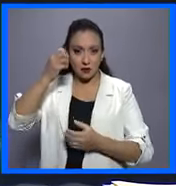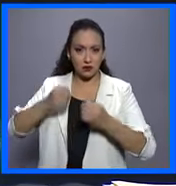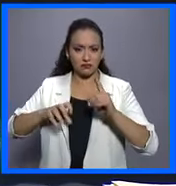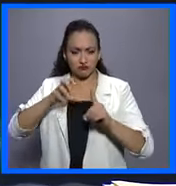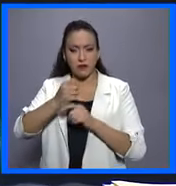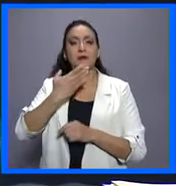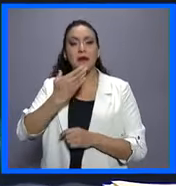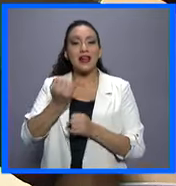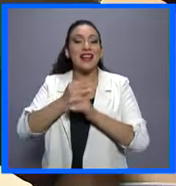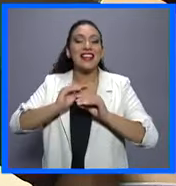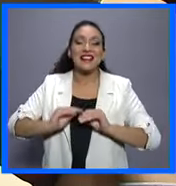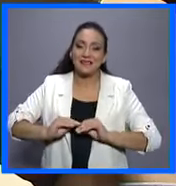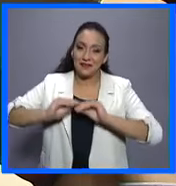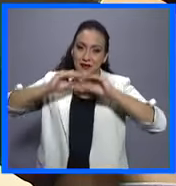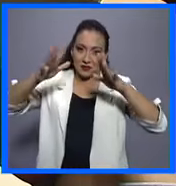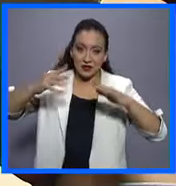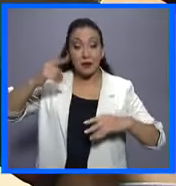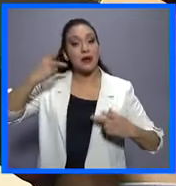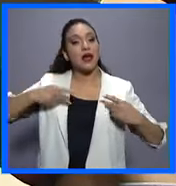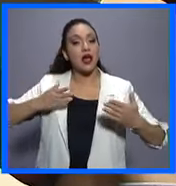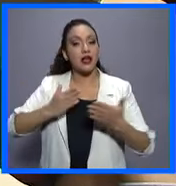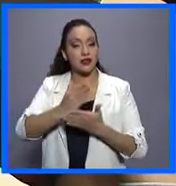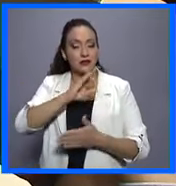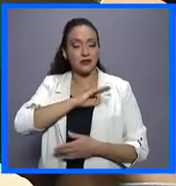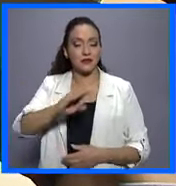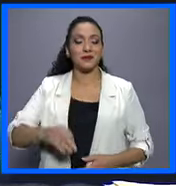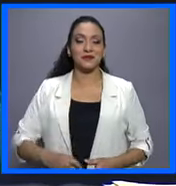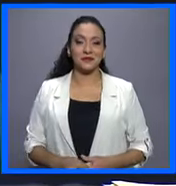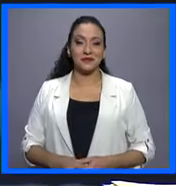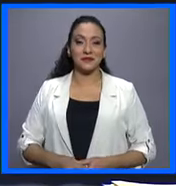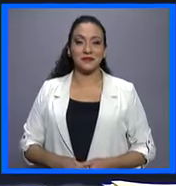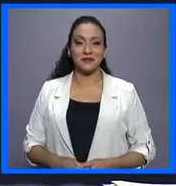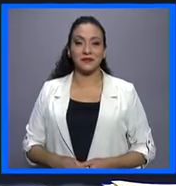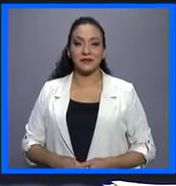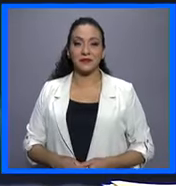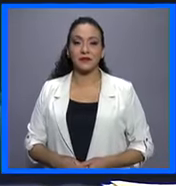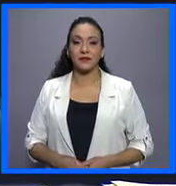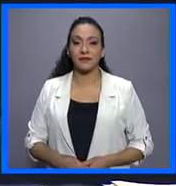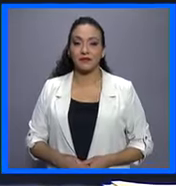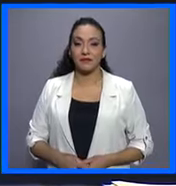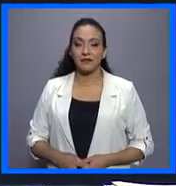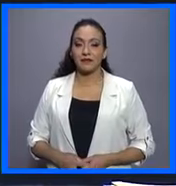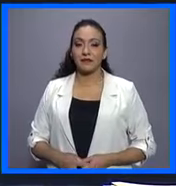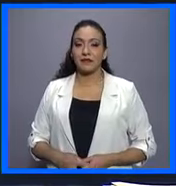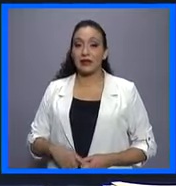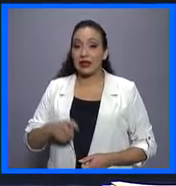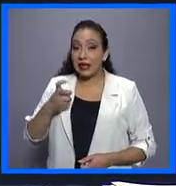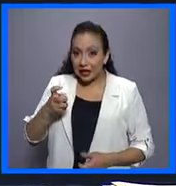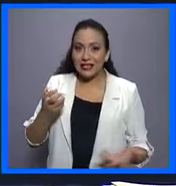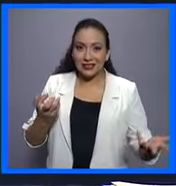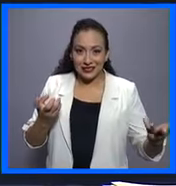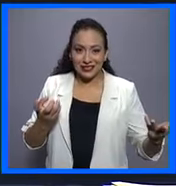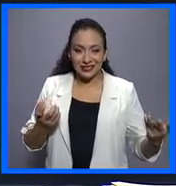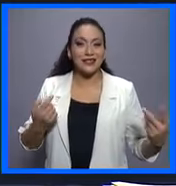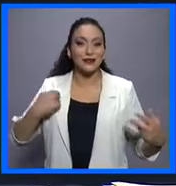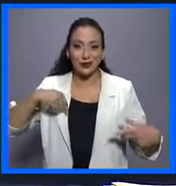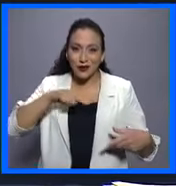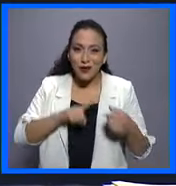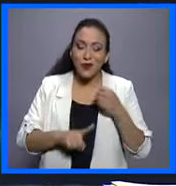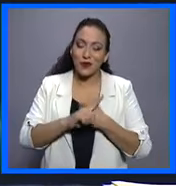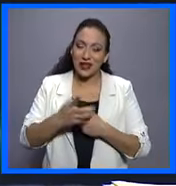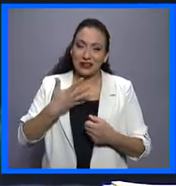íntegra, transparente y al servicio de la ciudadanía. Y ese, entre otras cosas, es el reto que nosotros